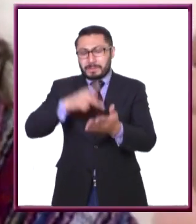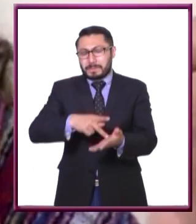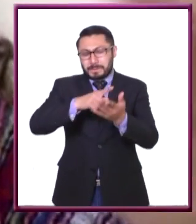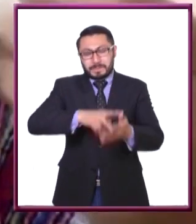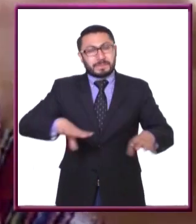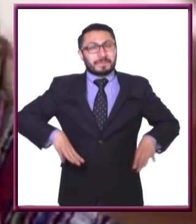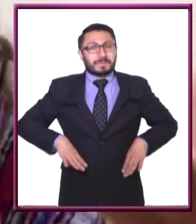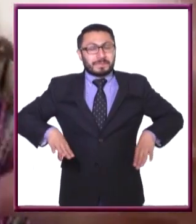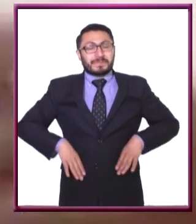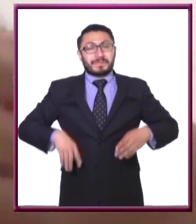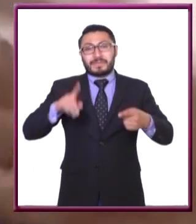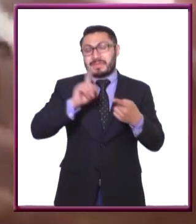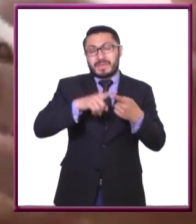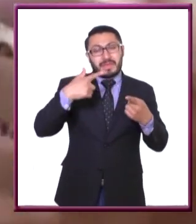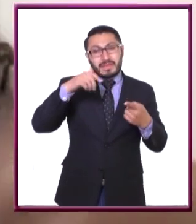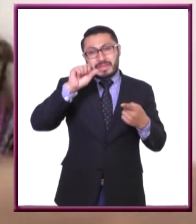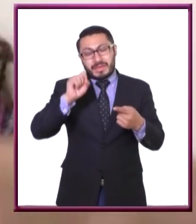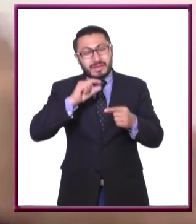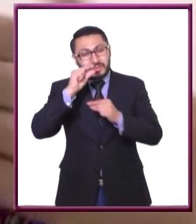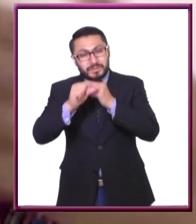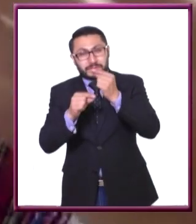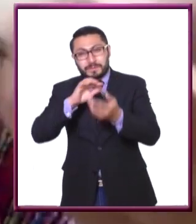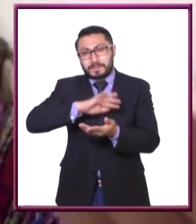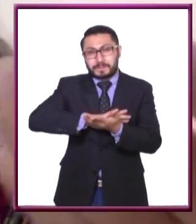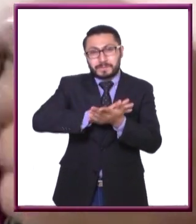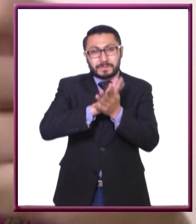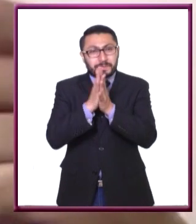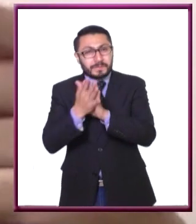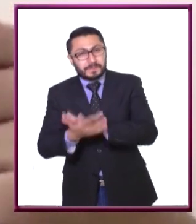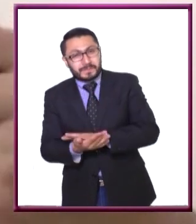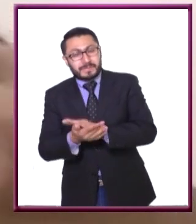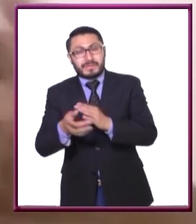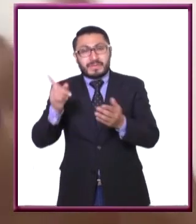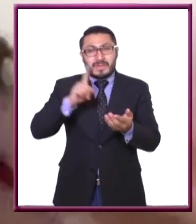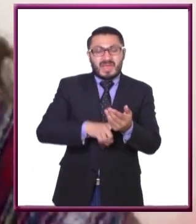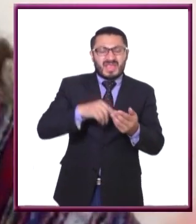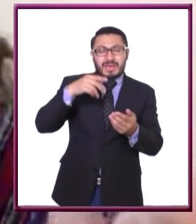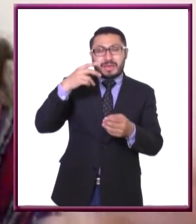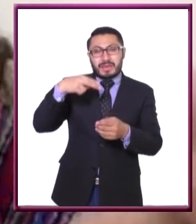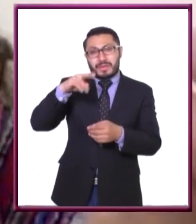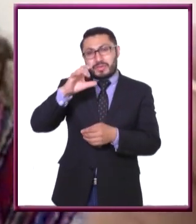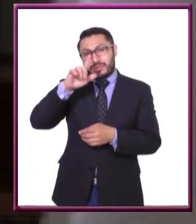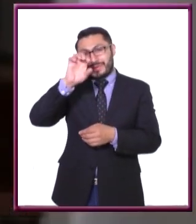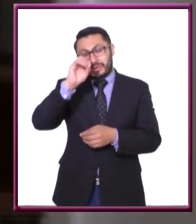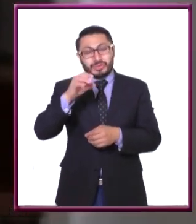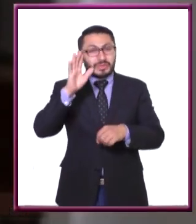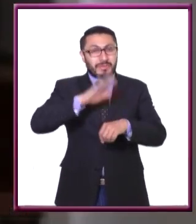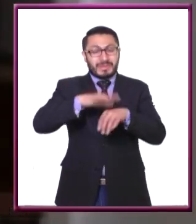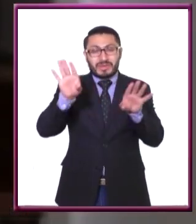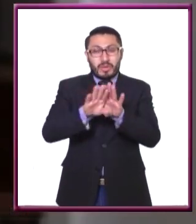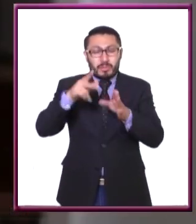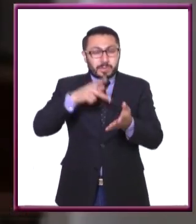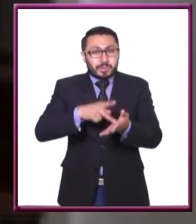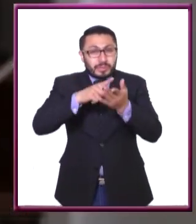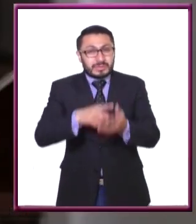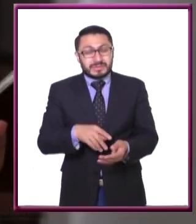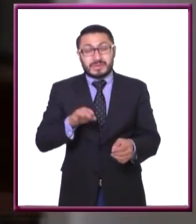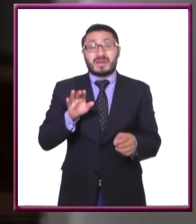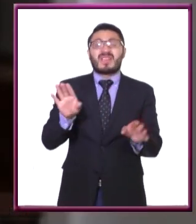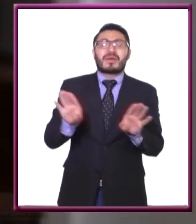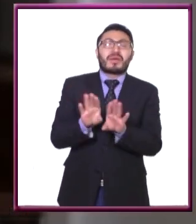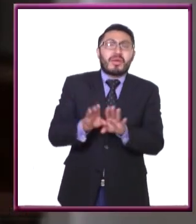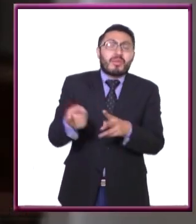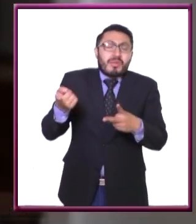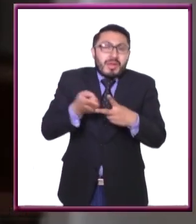pesados. Principalmente son gas que va evolucionando con núcleos cada vez más pesados. ¿Y qué nos podría platicar de cómo se forman